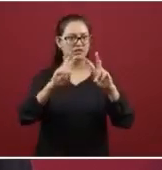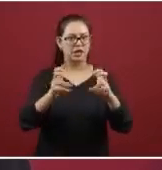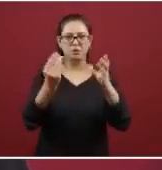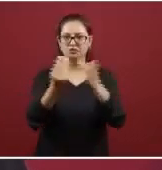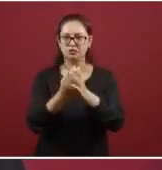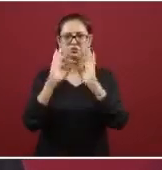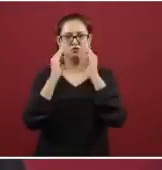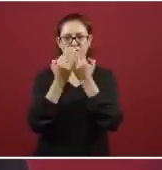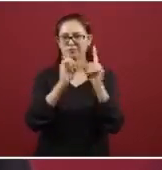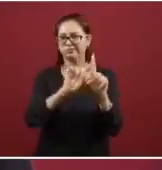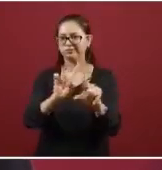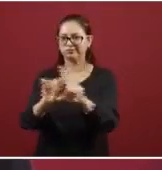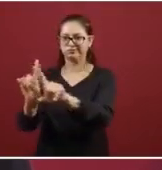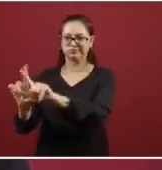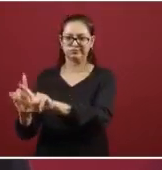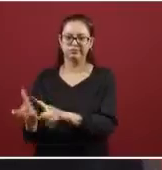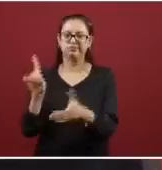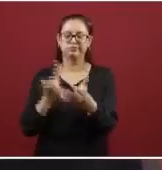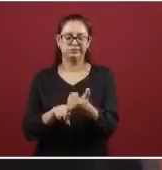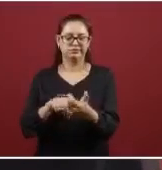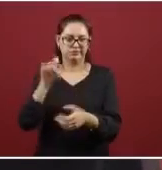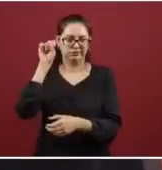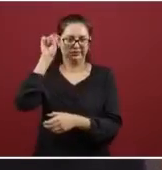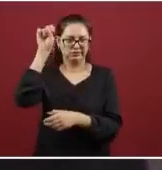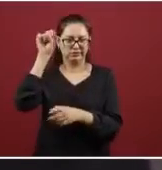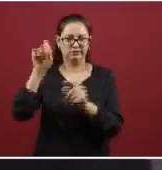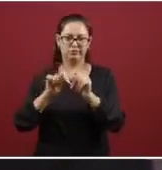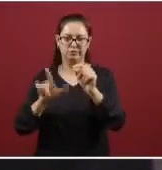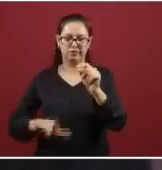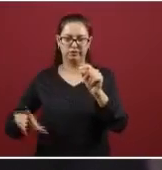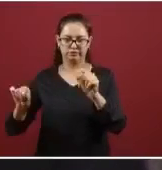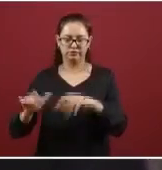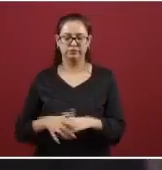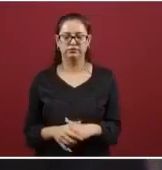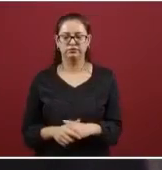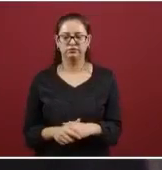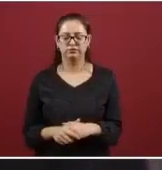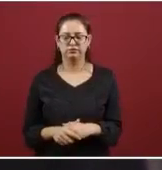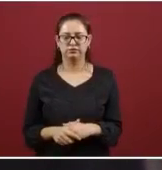hay en el sindicalismo mexicano. Y